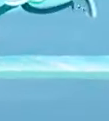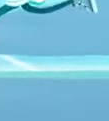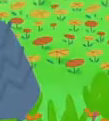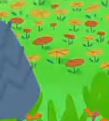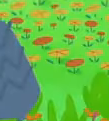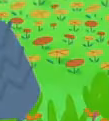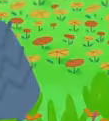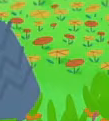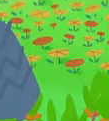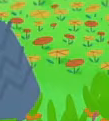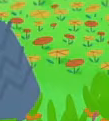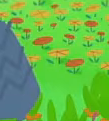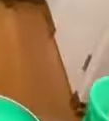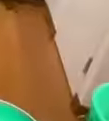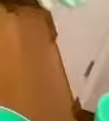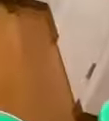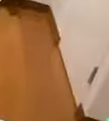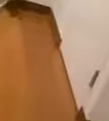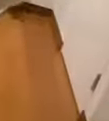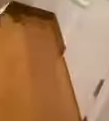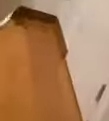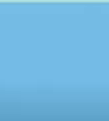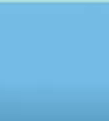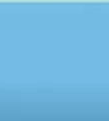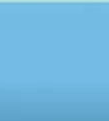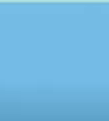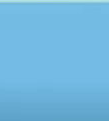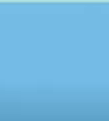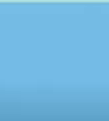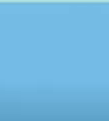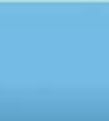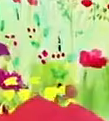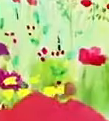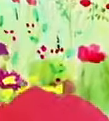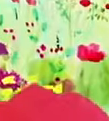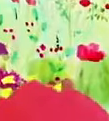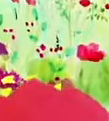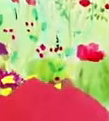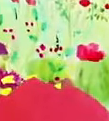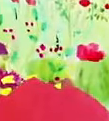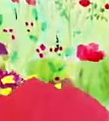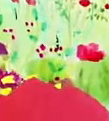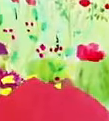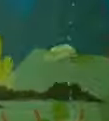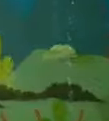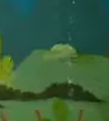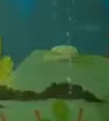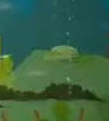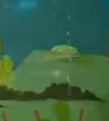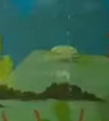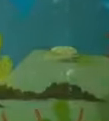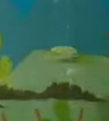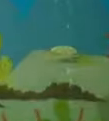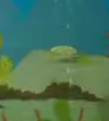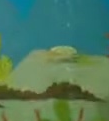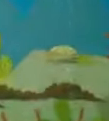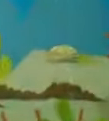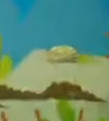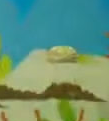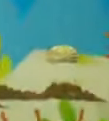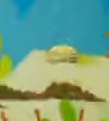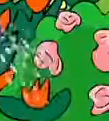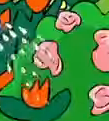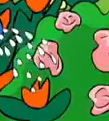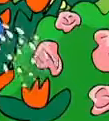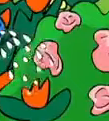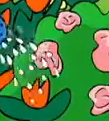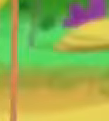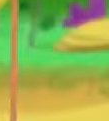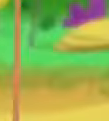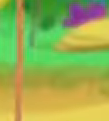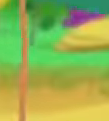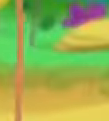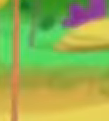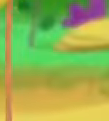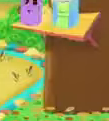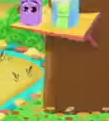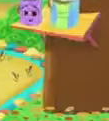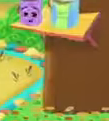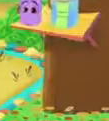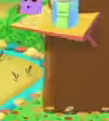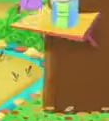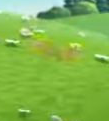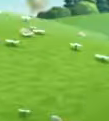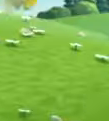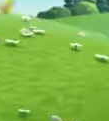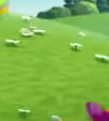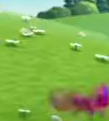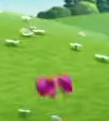lugar donde habitamos y ser parte de la solución, no de la contaminación. Para que cada paso que demos deje una huella positiva para